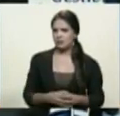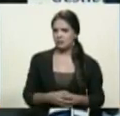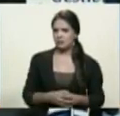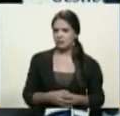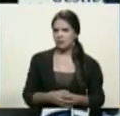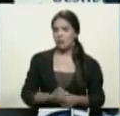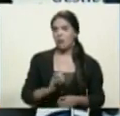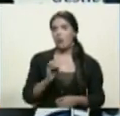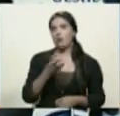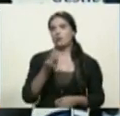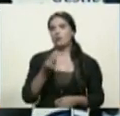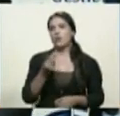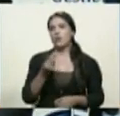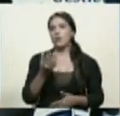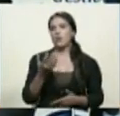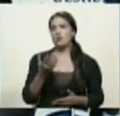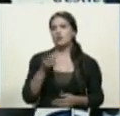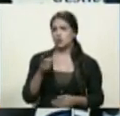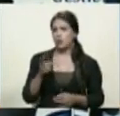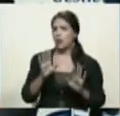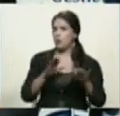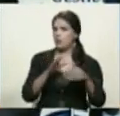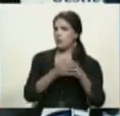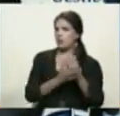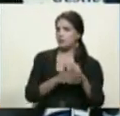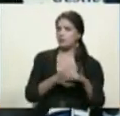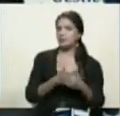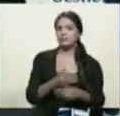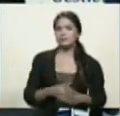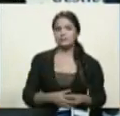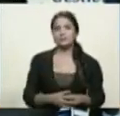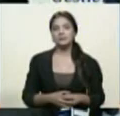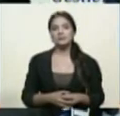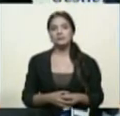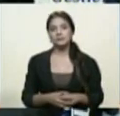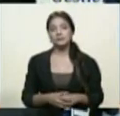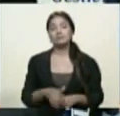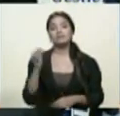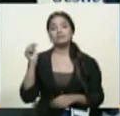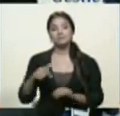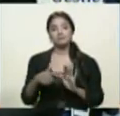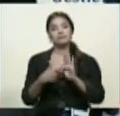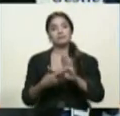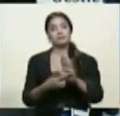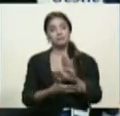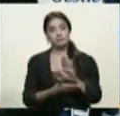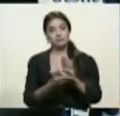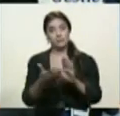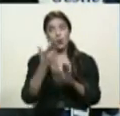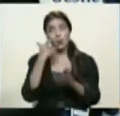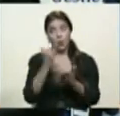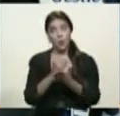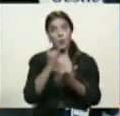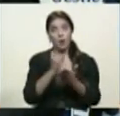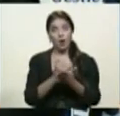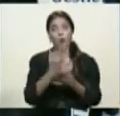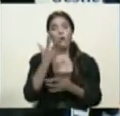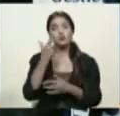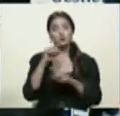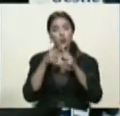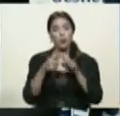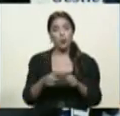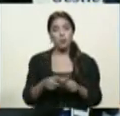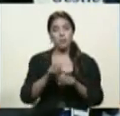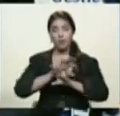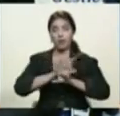no del cual de lo cual fuiste cómplice porque aquí yo he demostrado con pruebas con números con cifras que